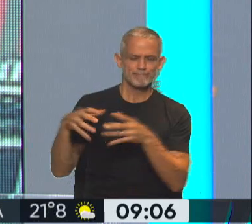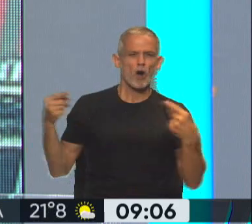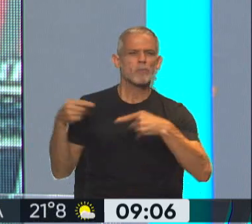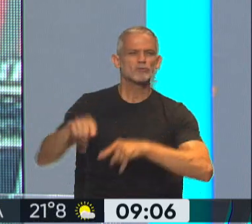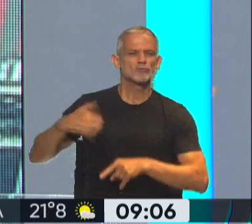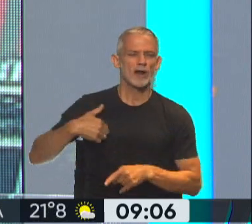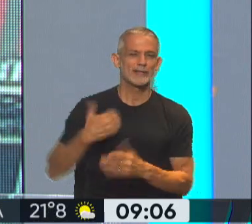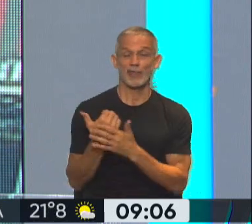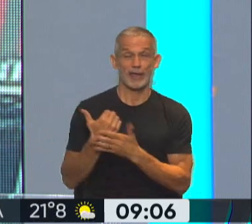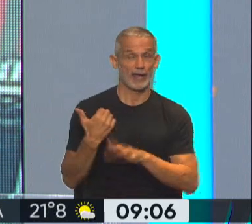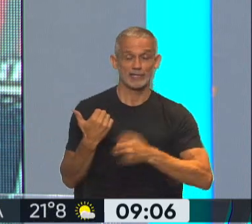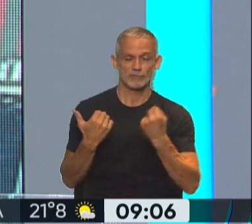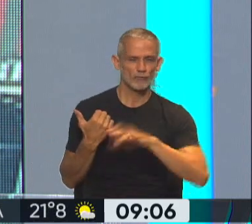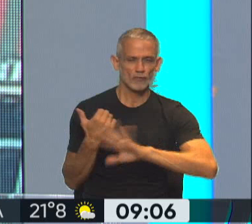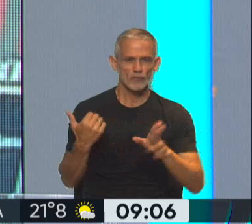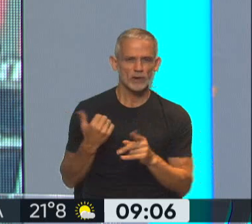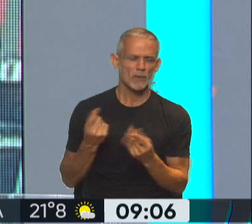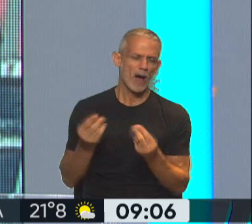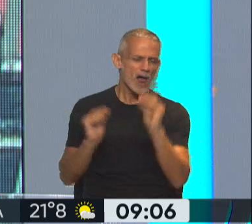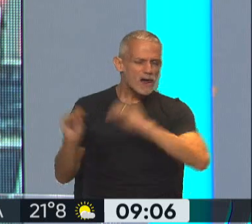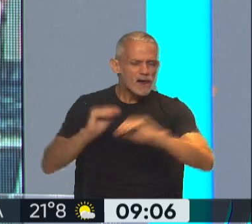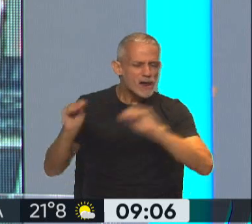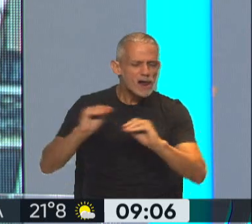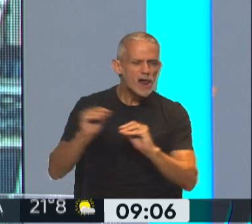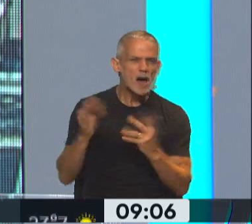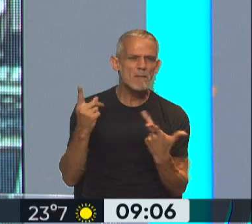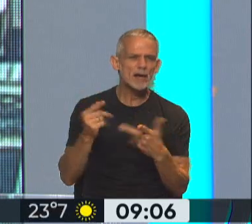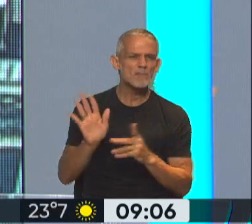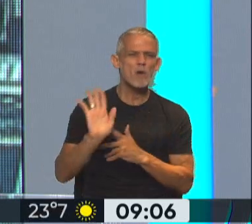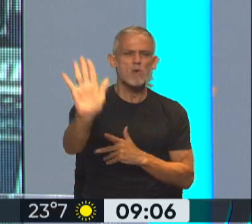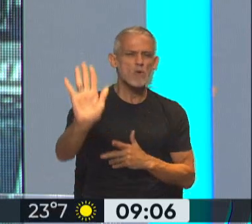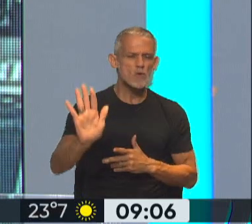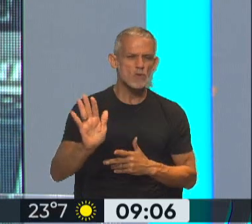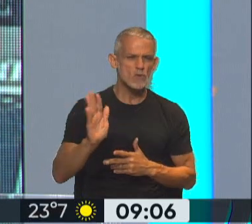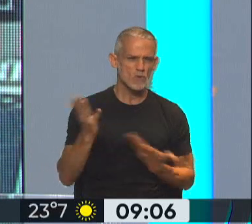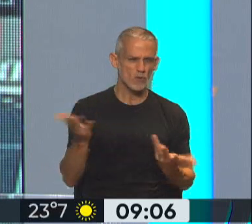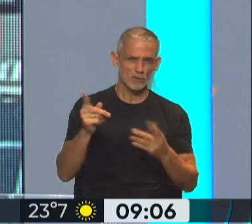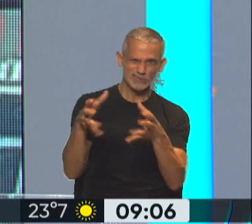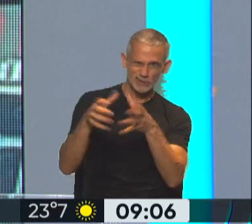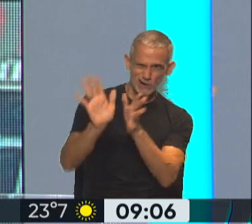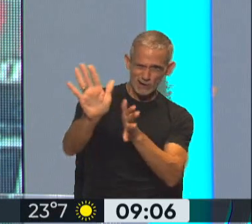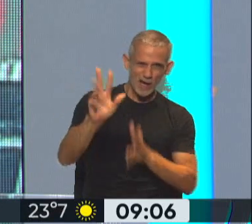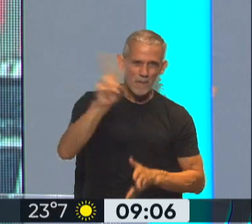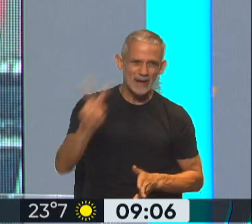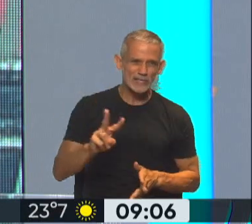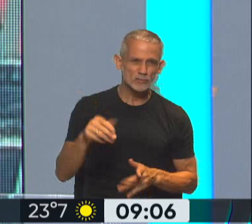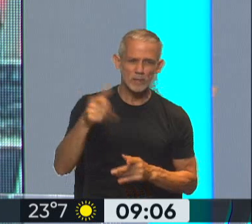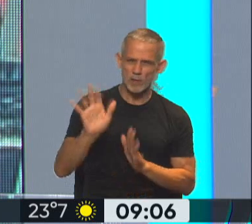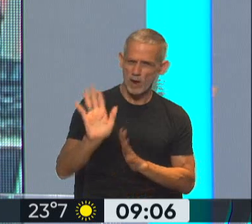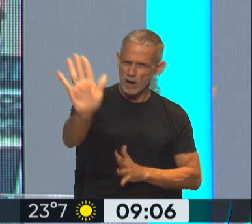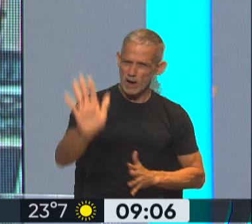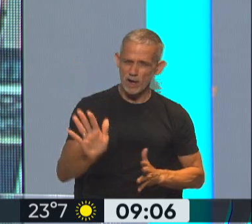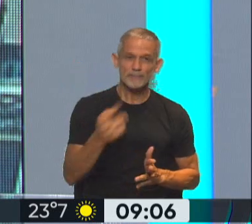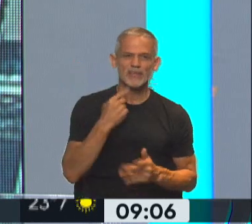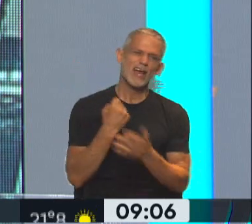oposición de la derecha Argentina que ha montado un operativo para tratar de detener a la delegación principalmente al presidente la